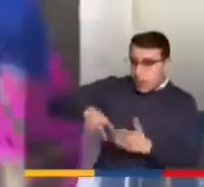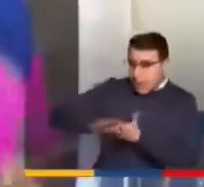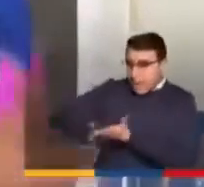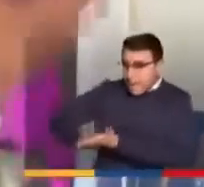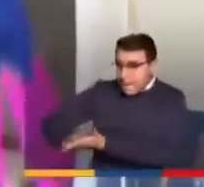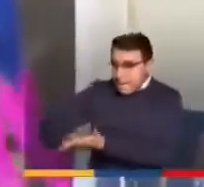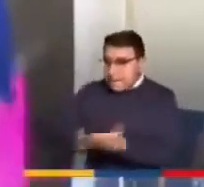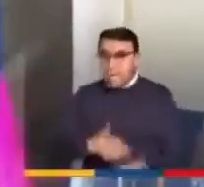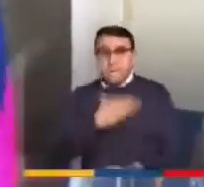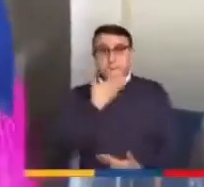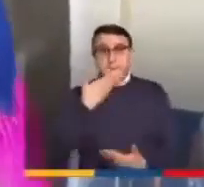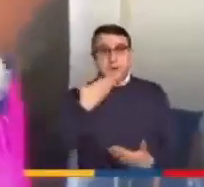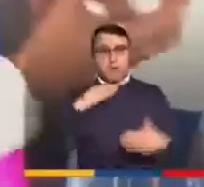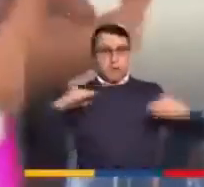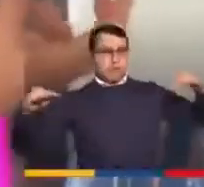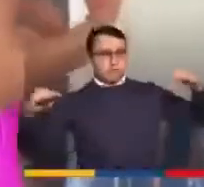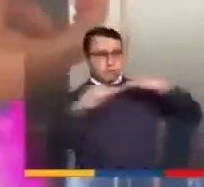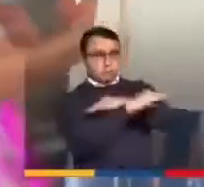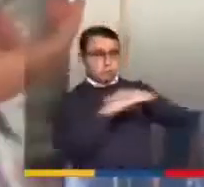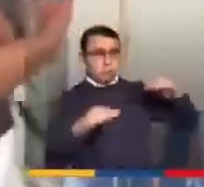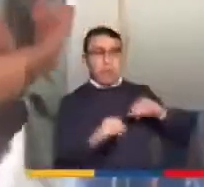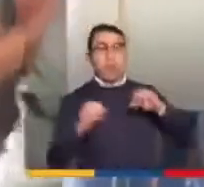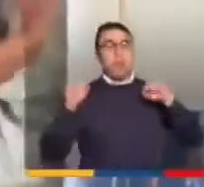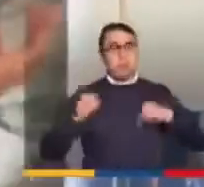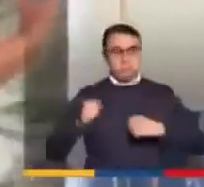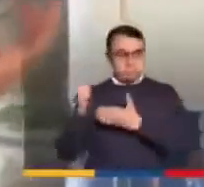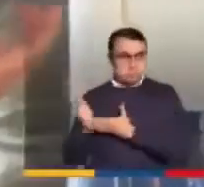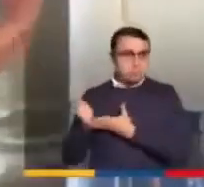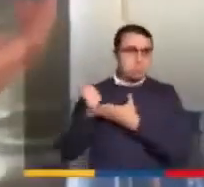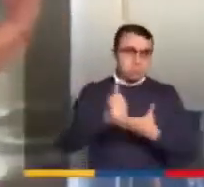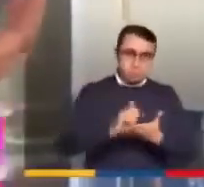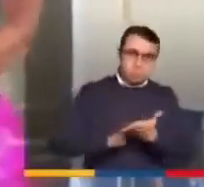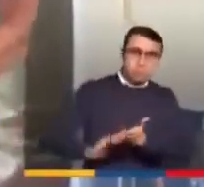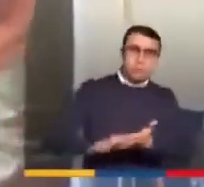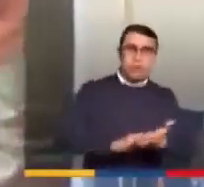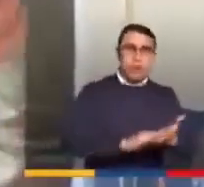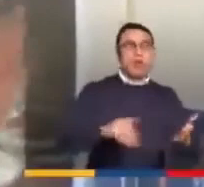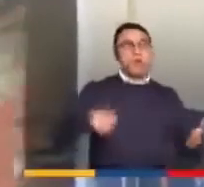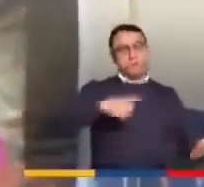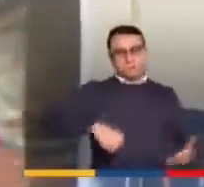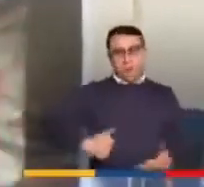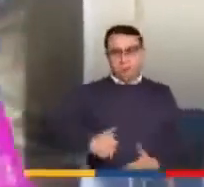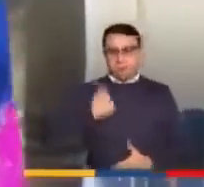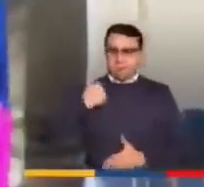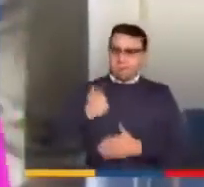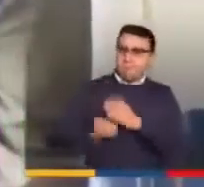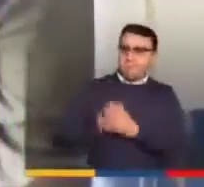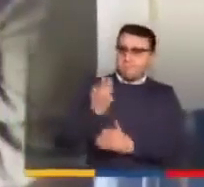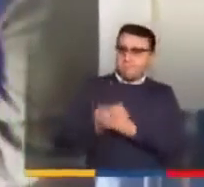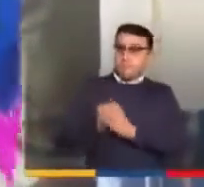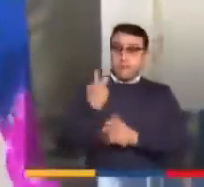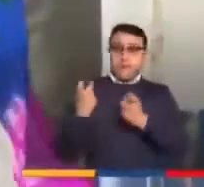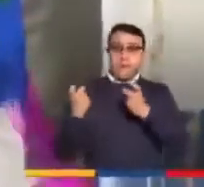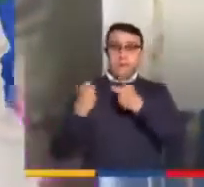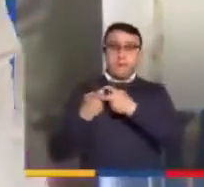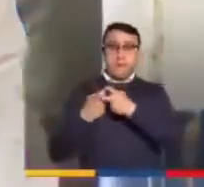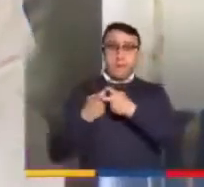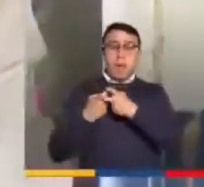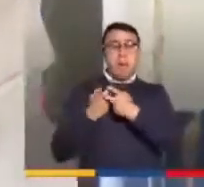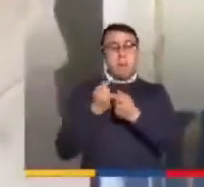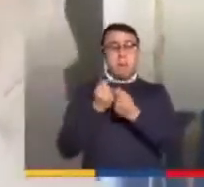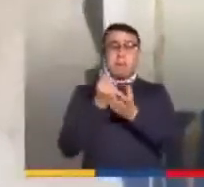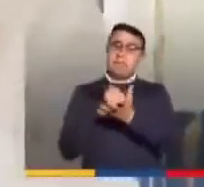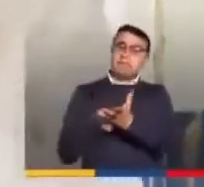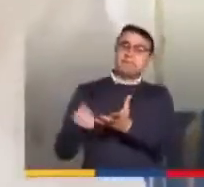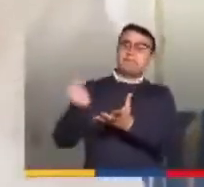vías. Entonces los municipios pueden tener recursos a partir de eso. Y las comunidades wayú pueden